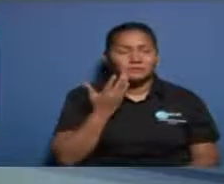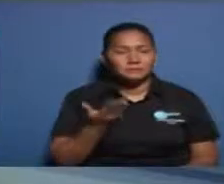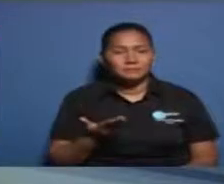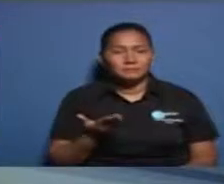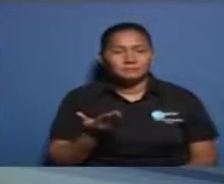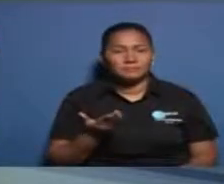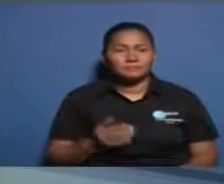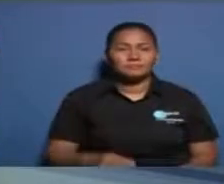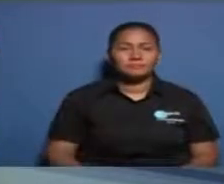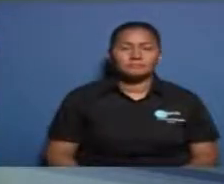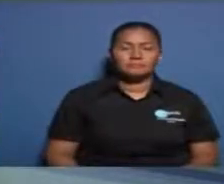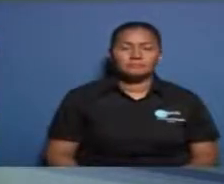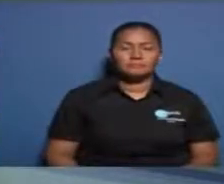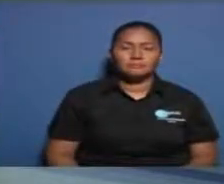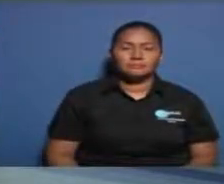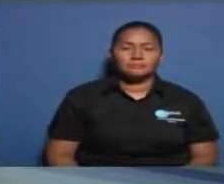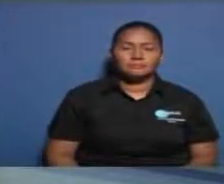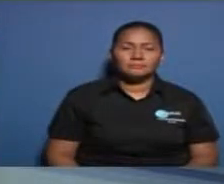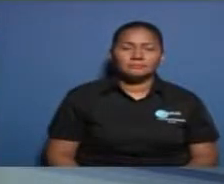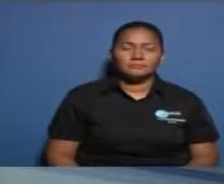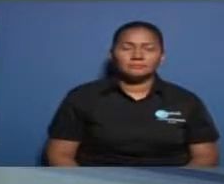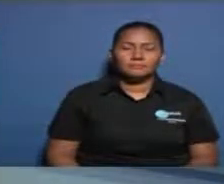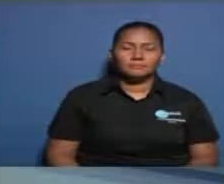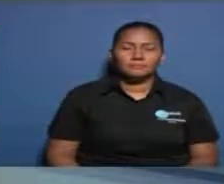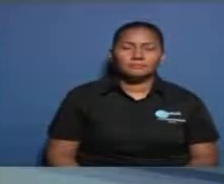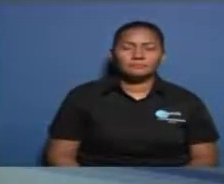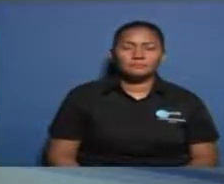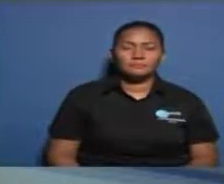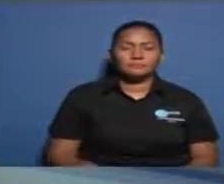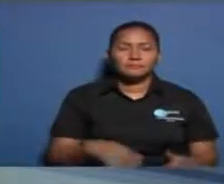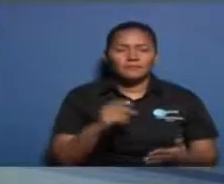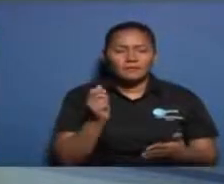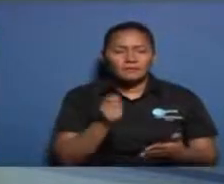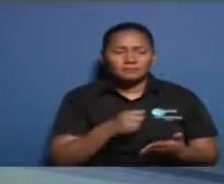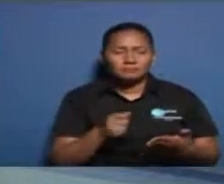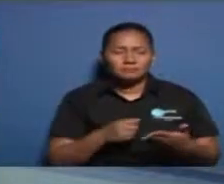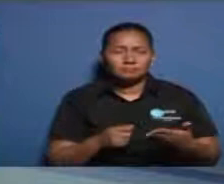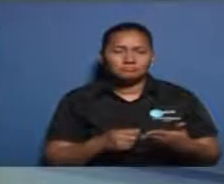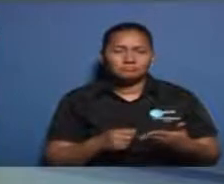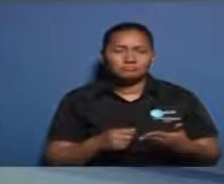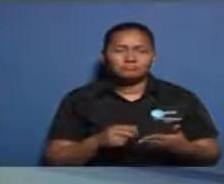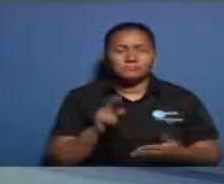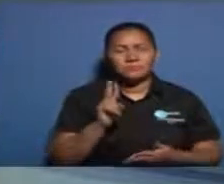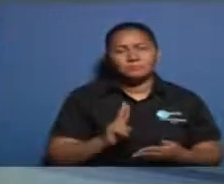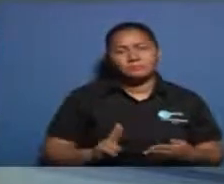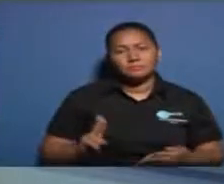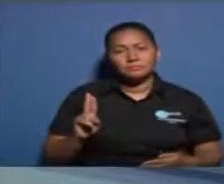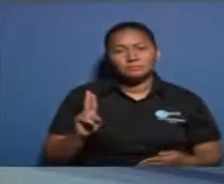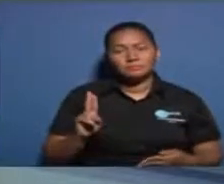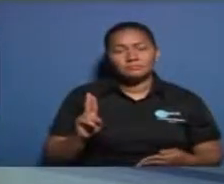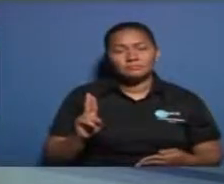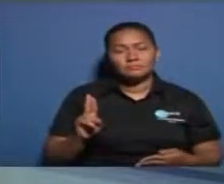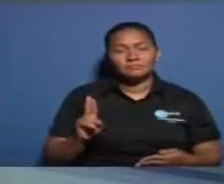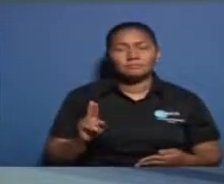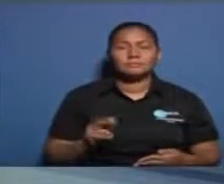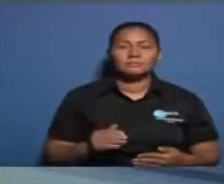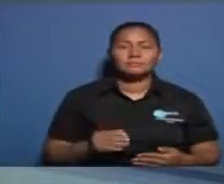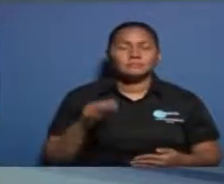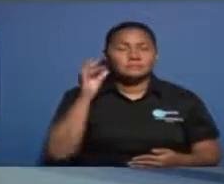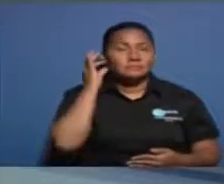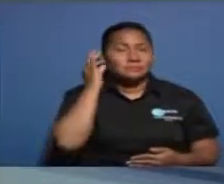que efectivamente la matrícula universitaria en términos generales femenina